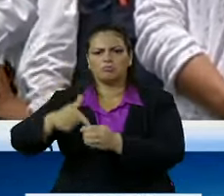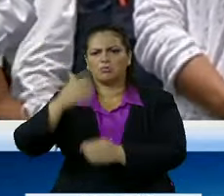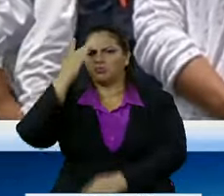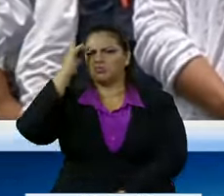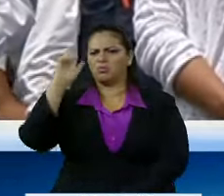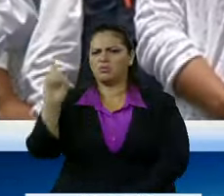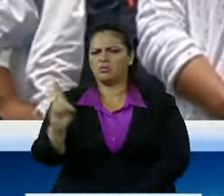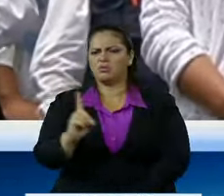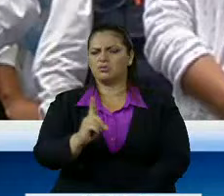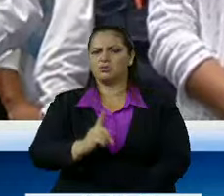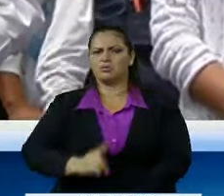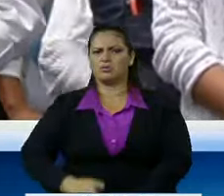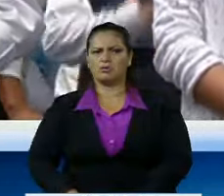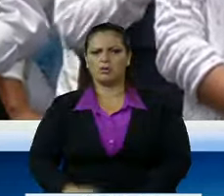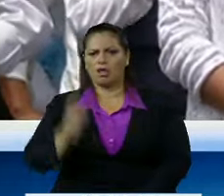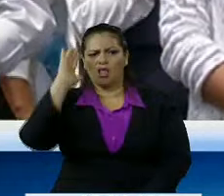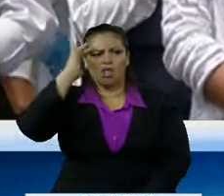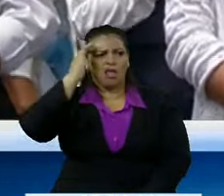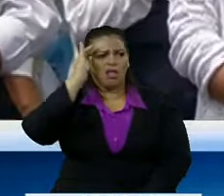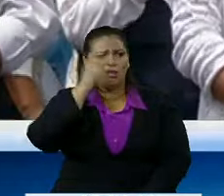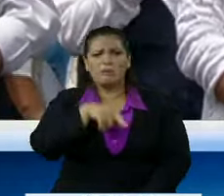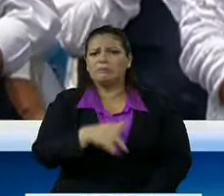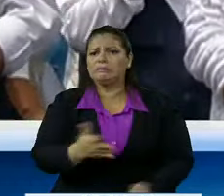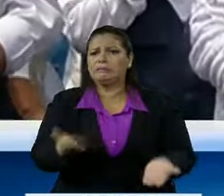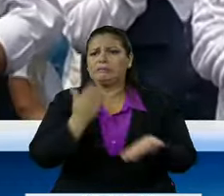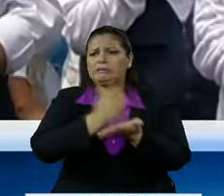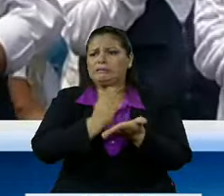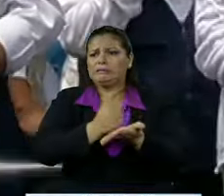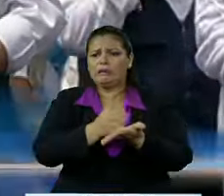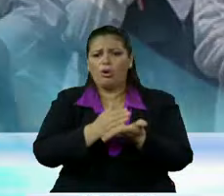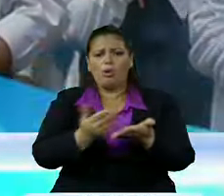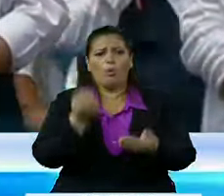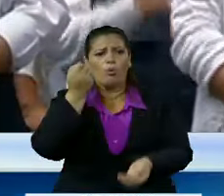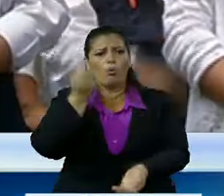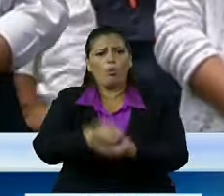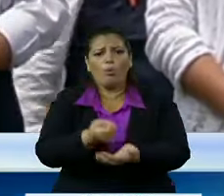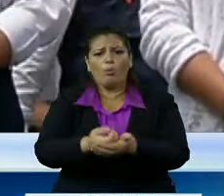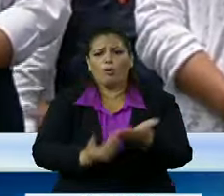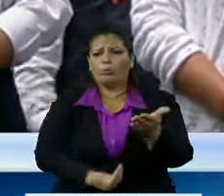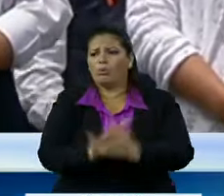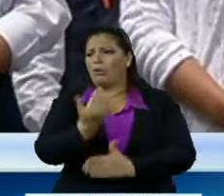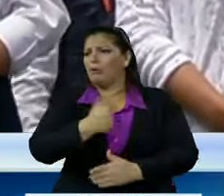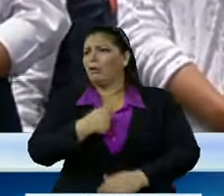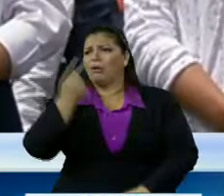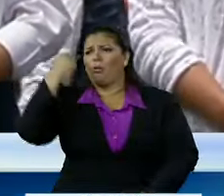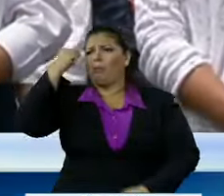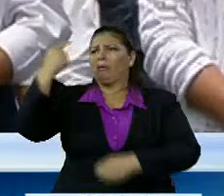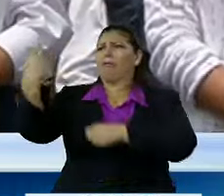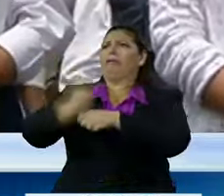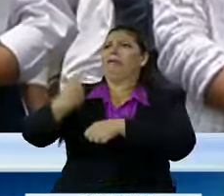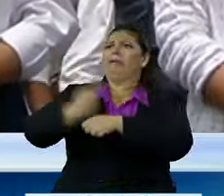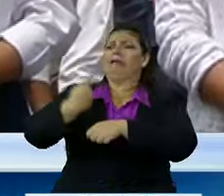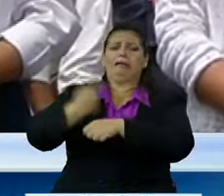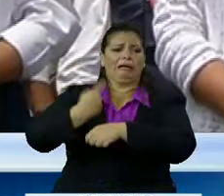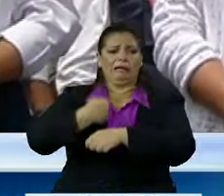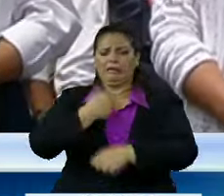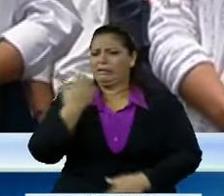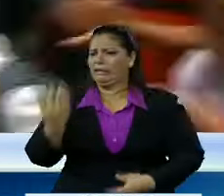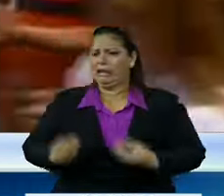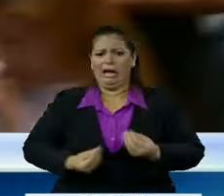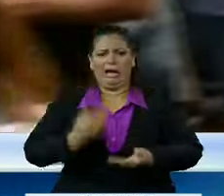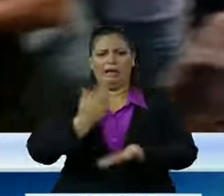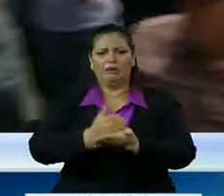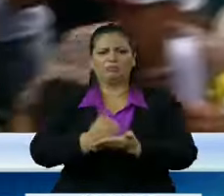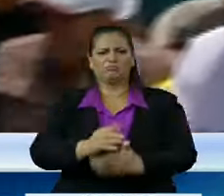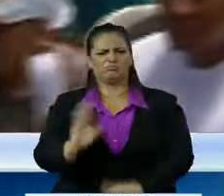no tengan ninguna presión para obligarlos a comprar una cocina de inducción.